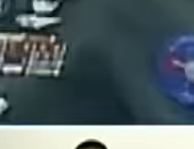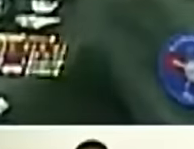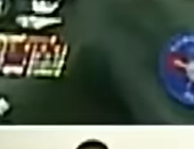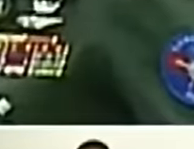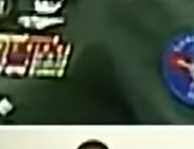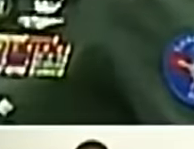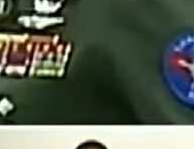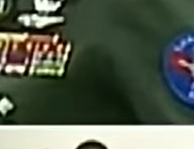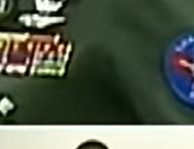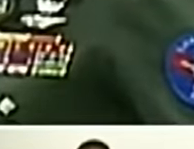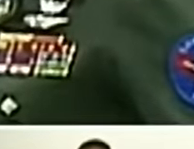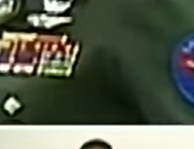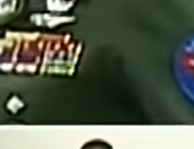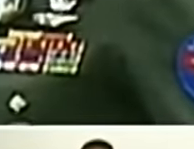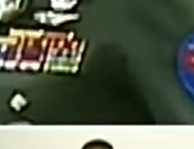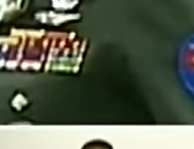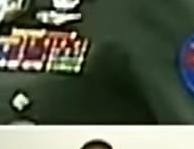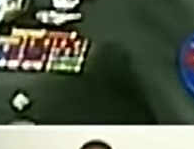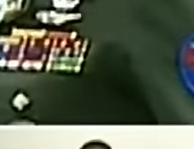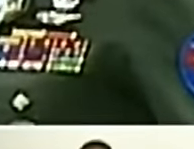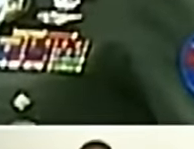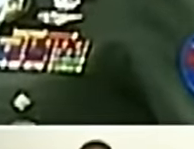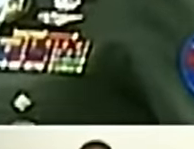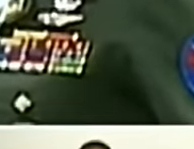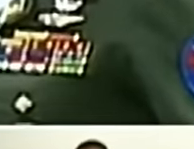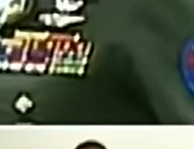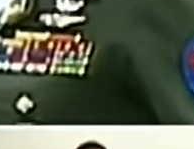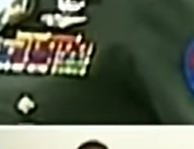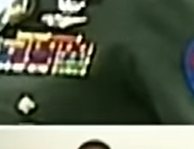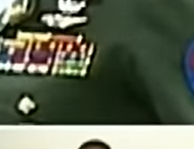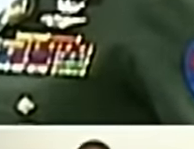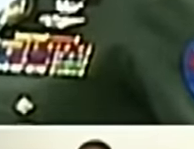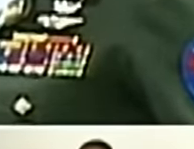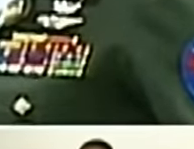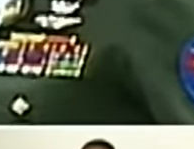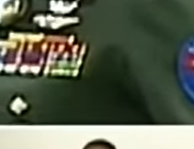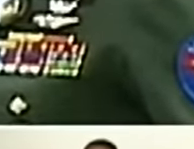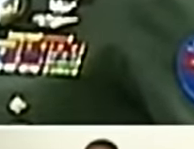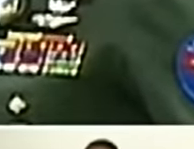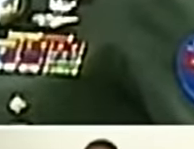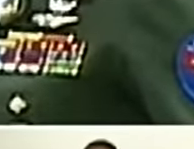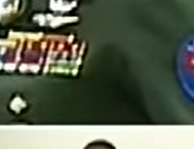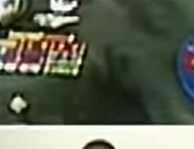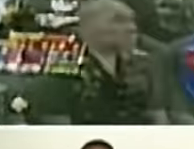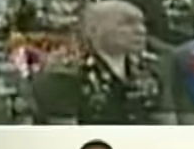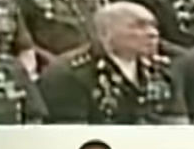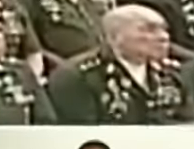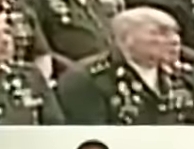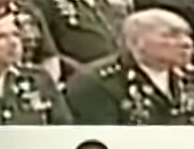La Guaira, Caracas. Mi saludo a todo el personal,